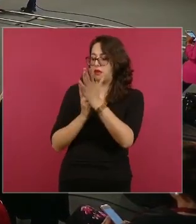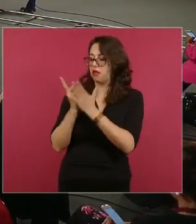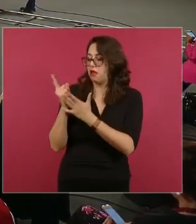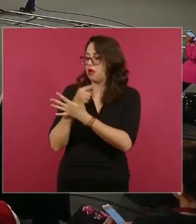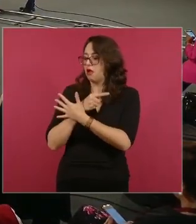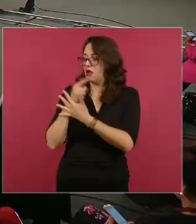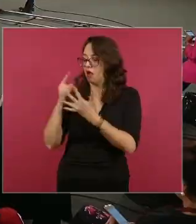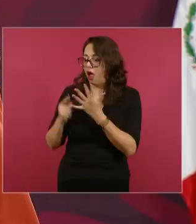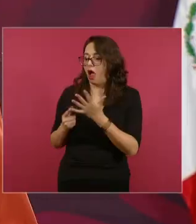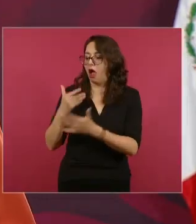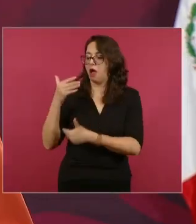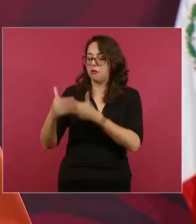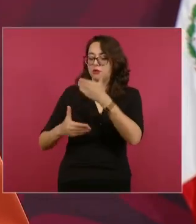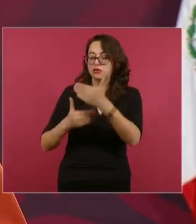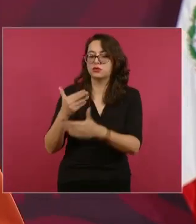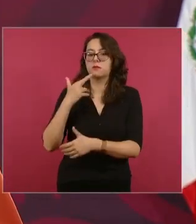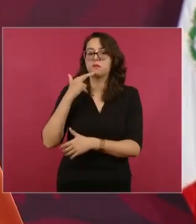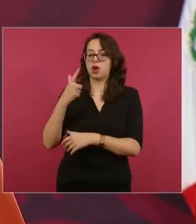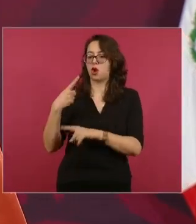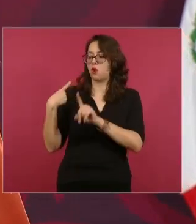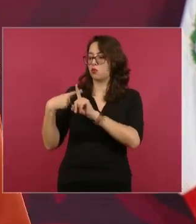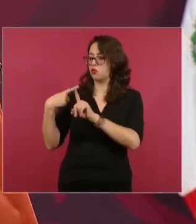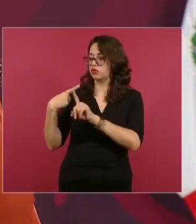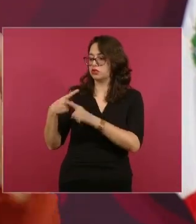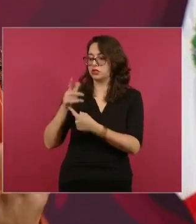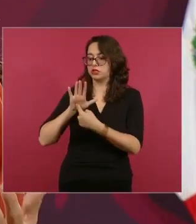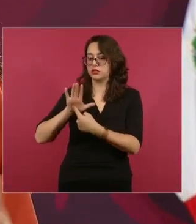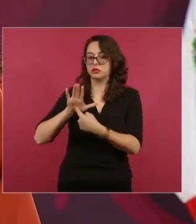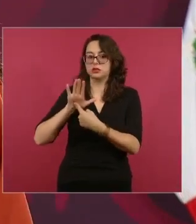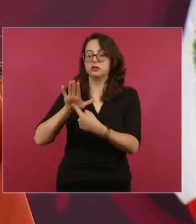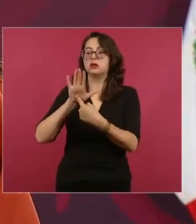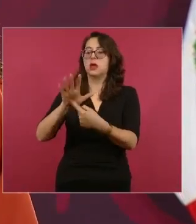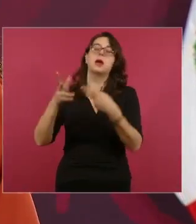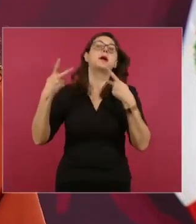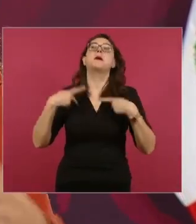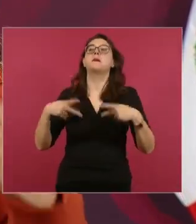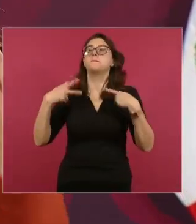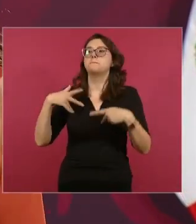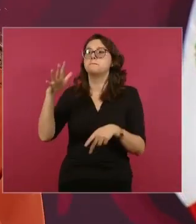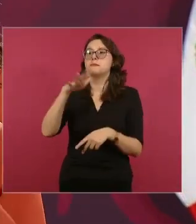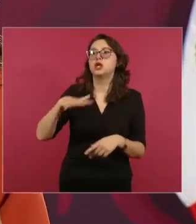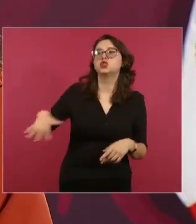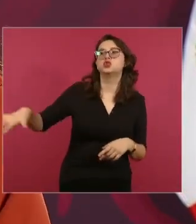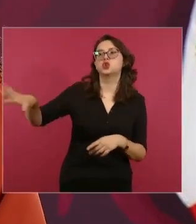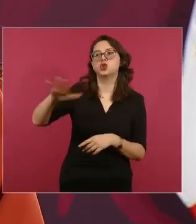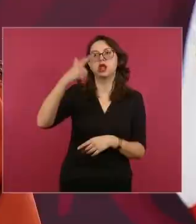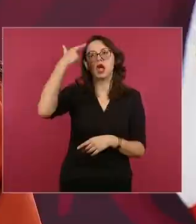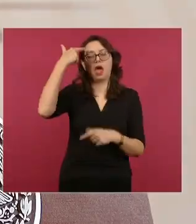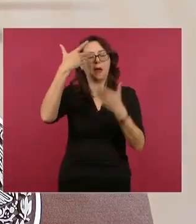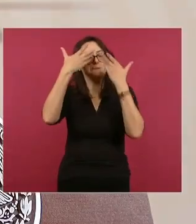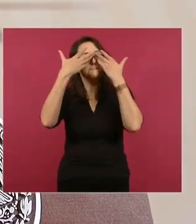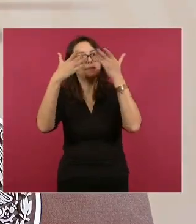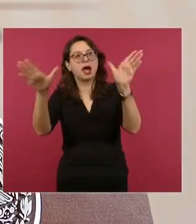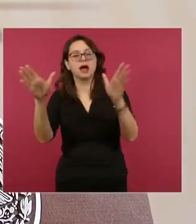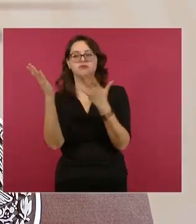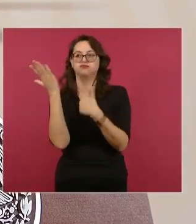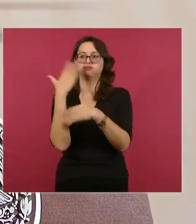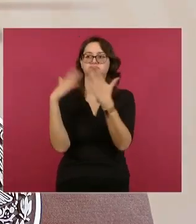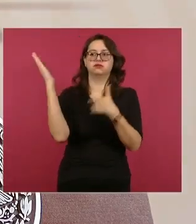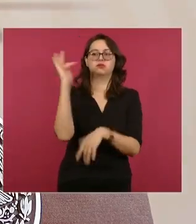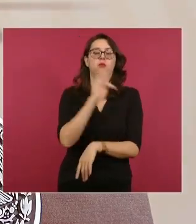una conciencia más crítica, hay una revolución de las conciencias, nos está sacando